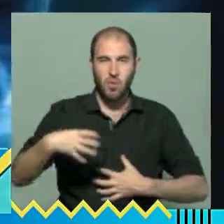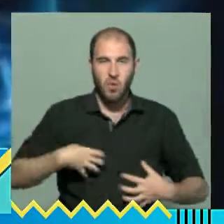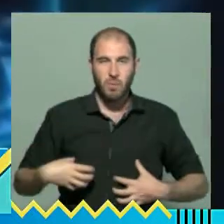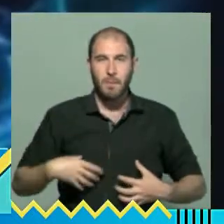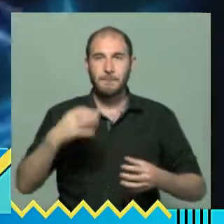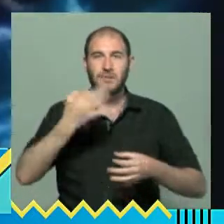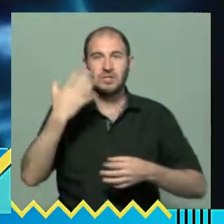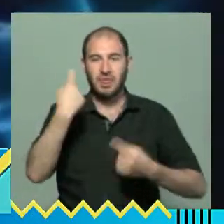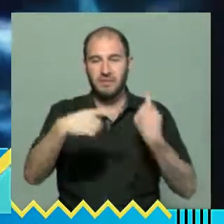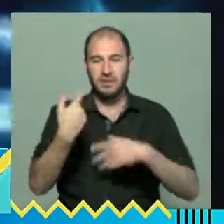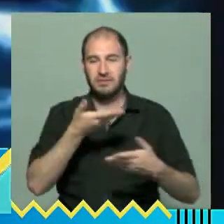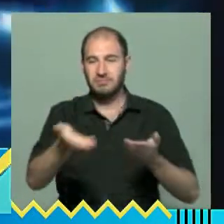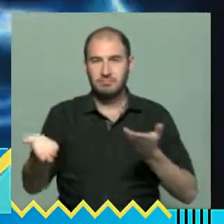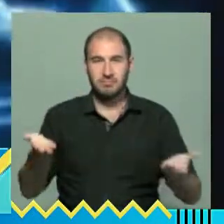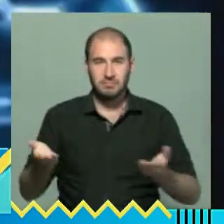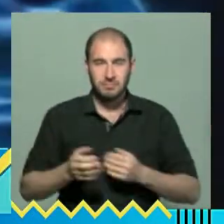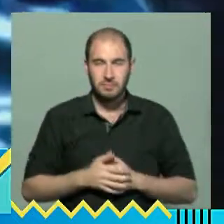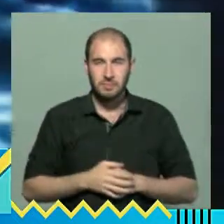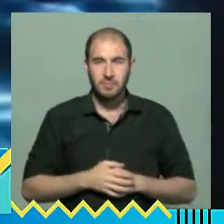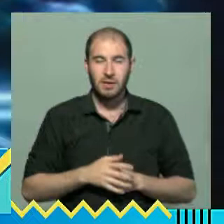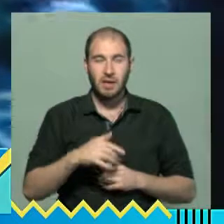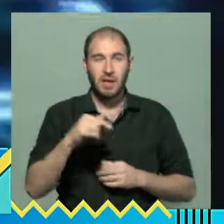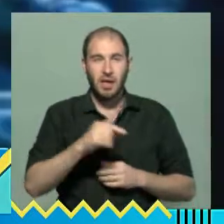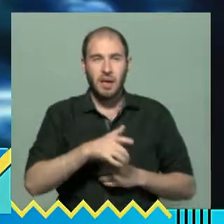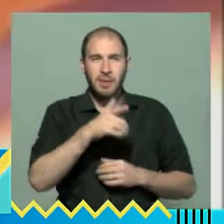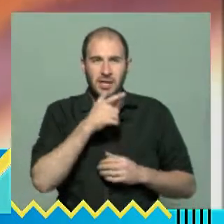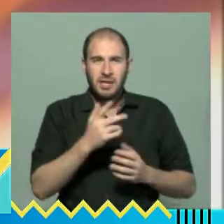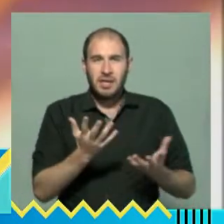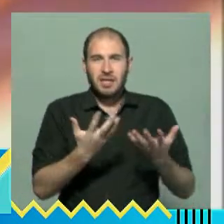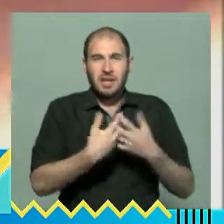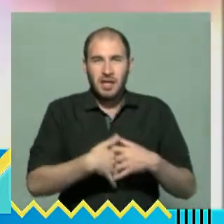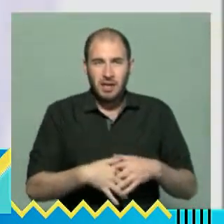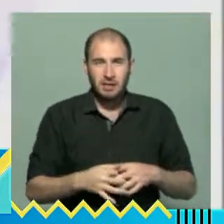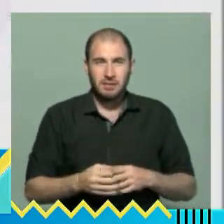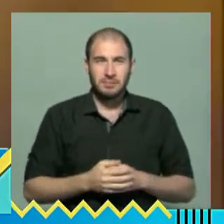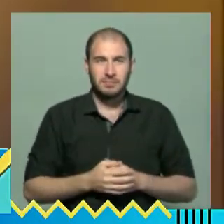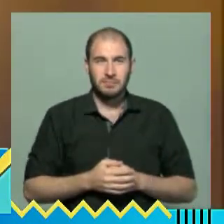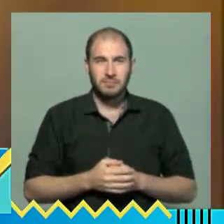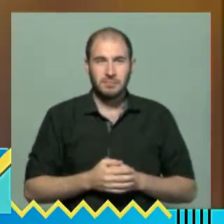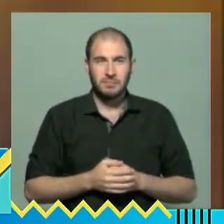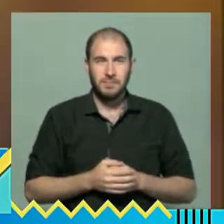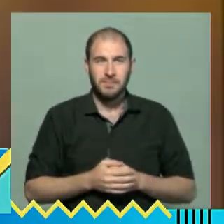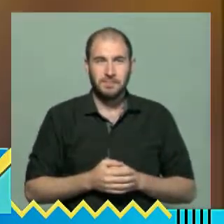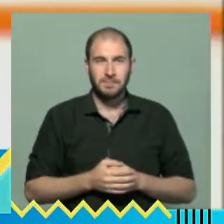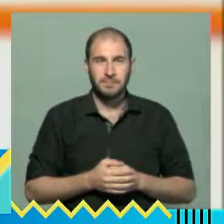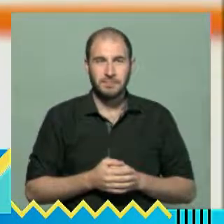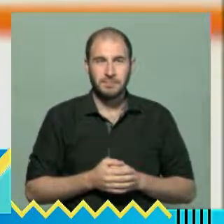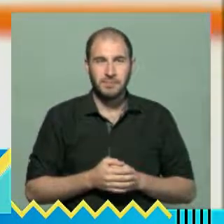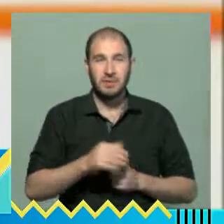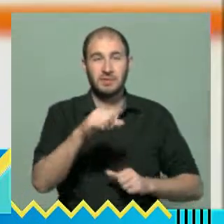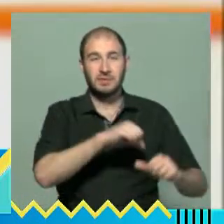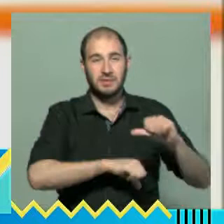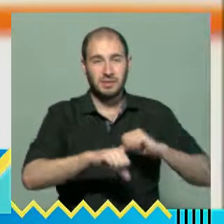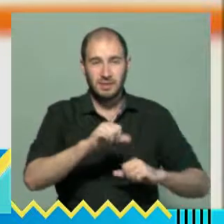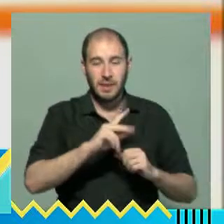distintos profesionales, Sí, sí. va cobrando como esta integridad, o por lo menos desde la